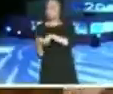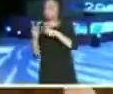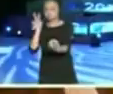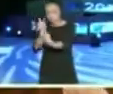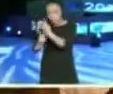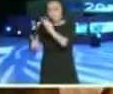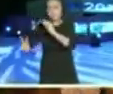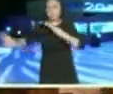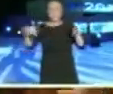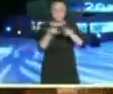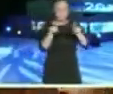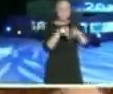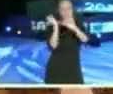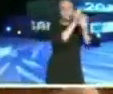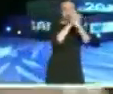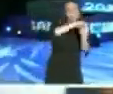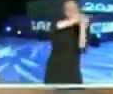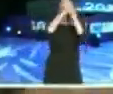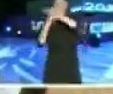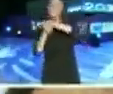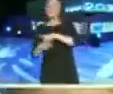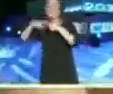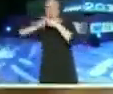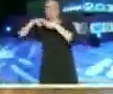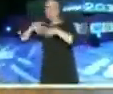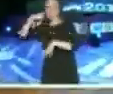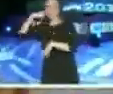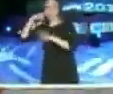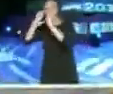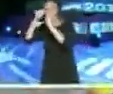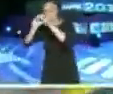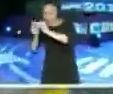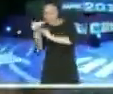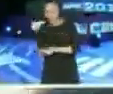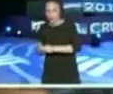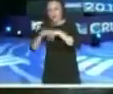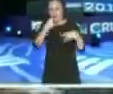como esta murga entra y esa bandería, para cantar qué piensas tú.